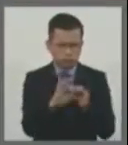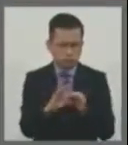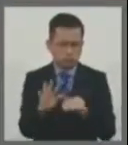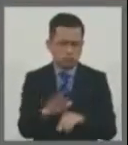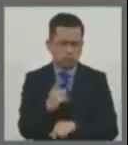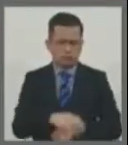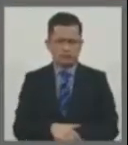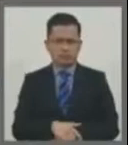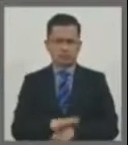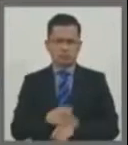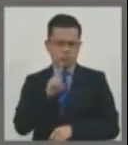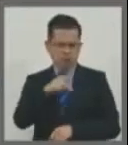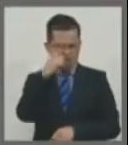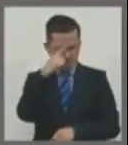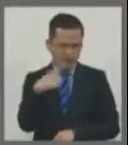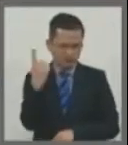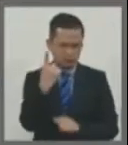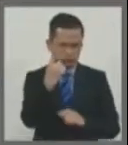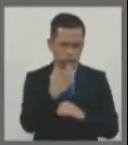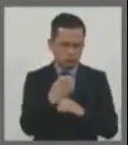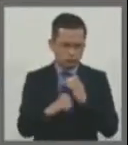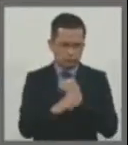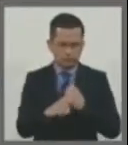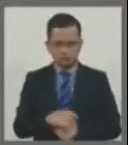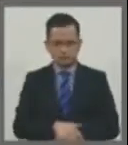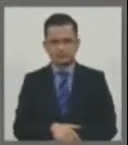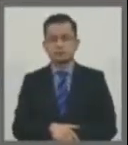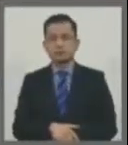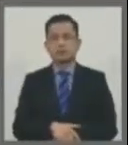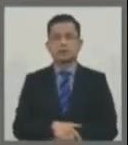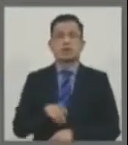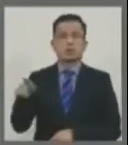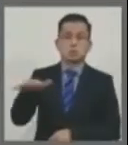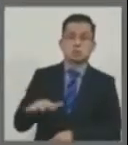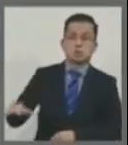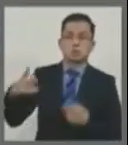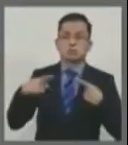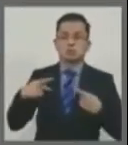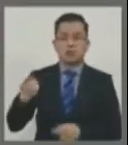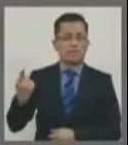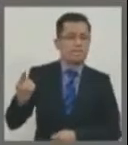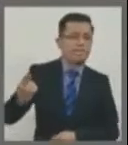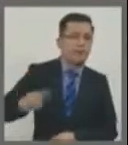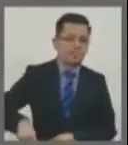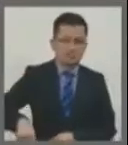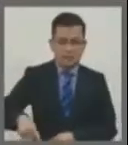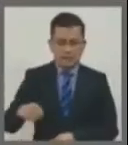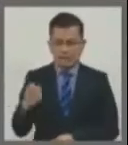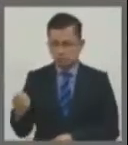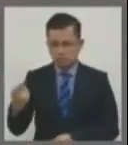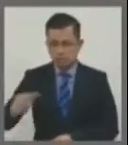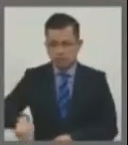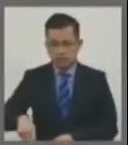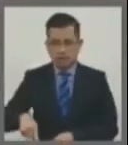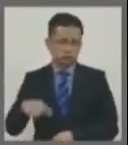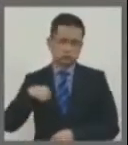Por un asunto muy sencillo, compañeras y compañeros. El mandato popular se expresará en